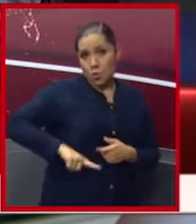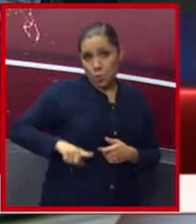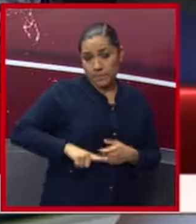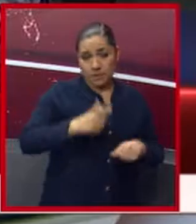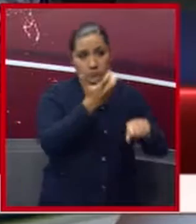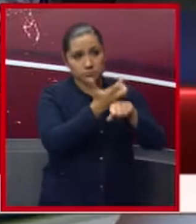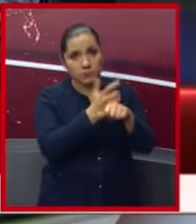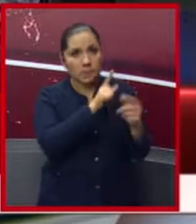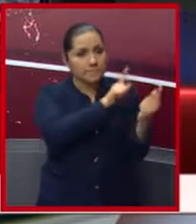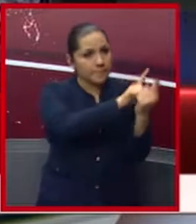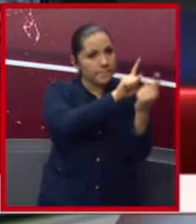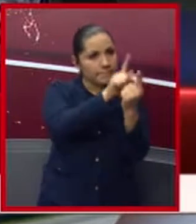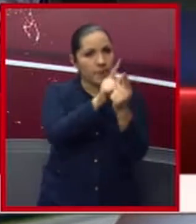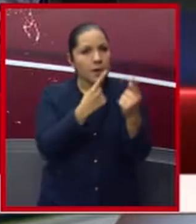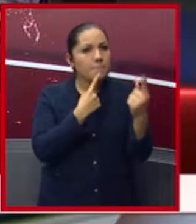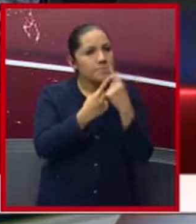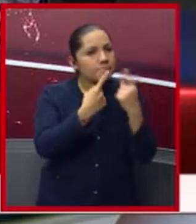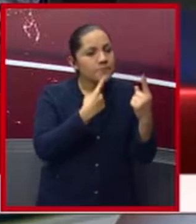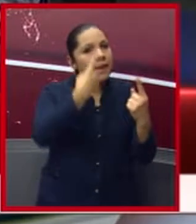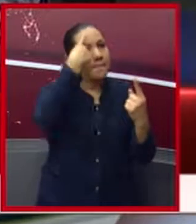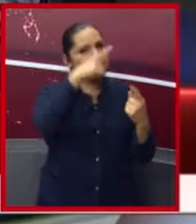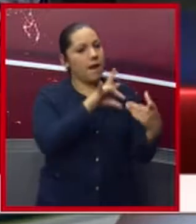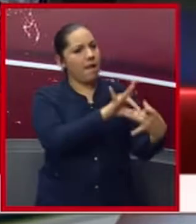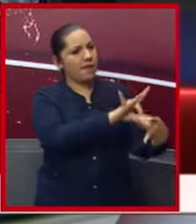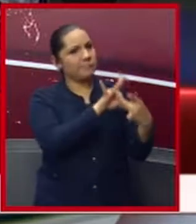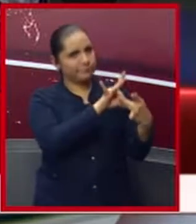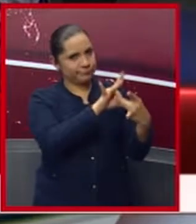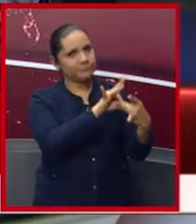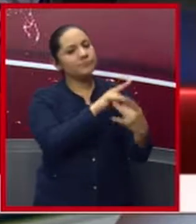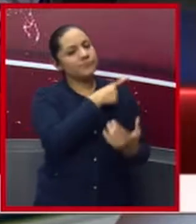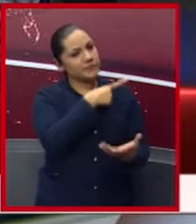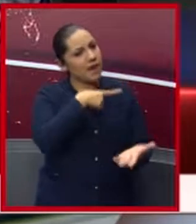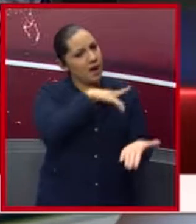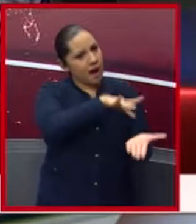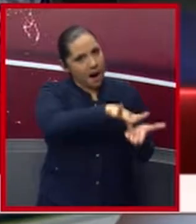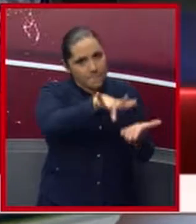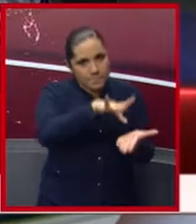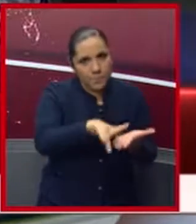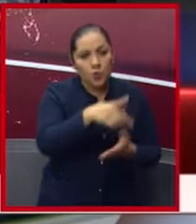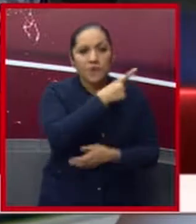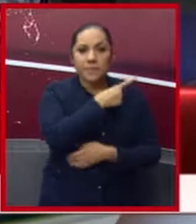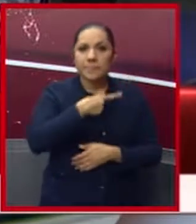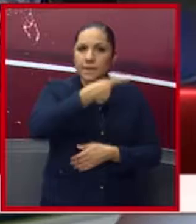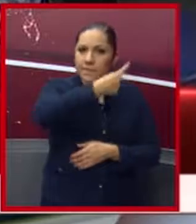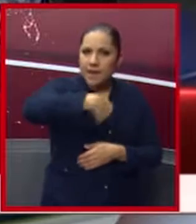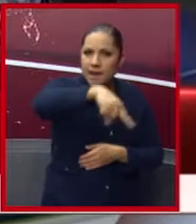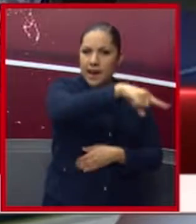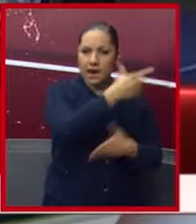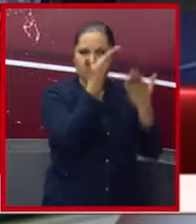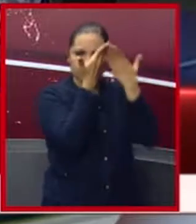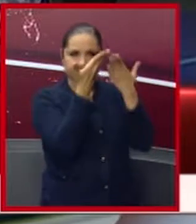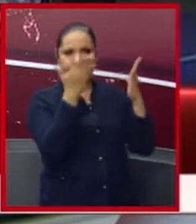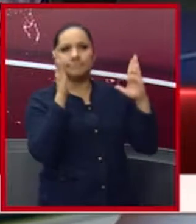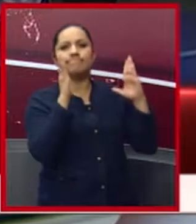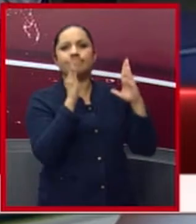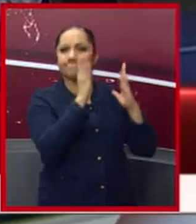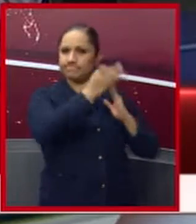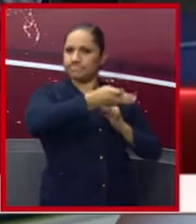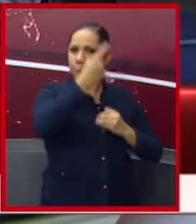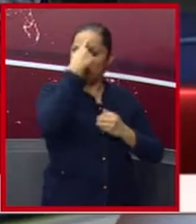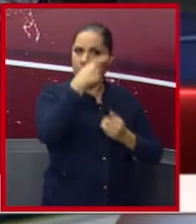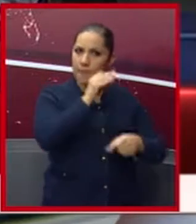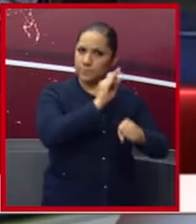una base de apoyo, de sensibilización hacia la protección de los derechos